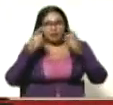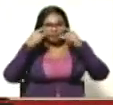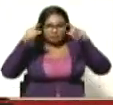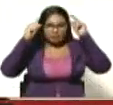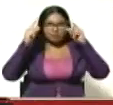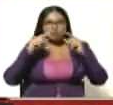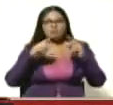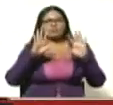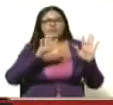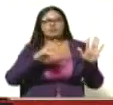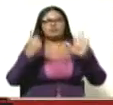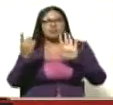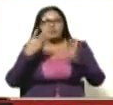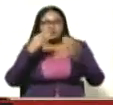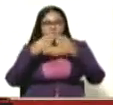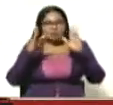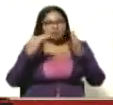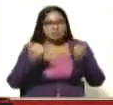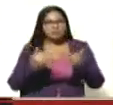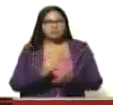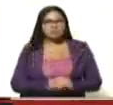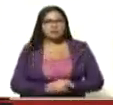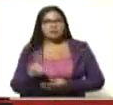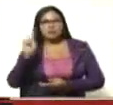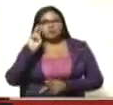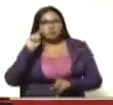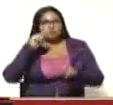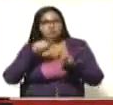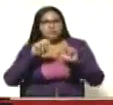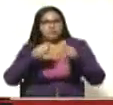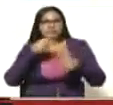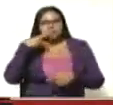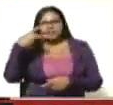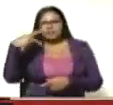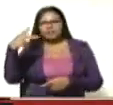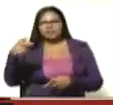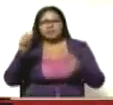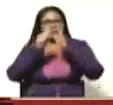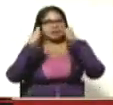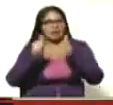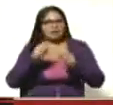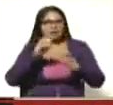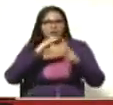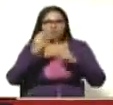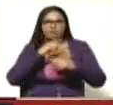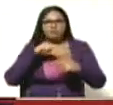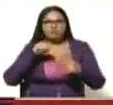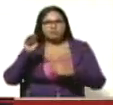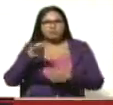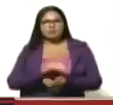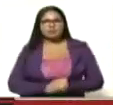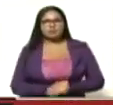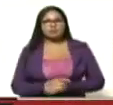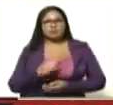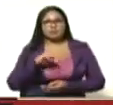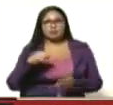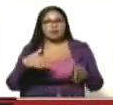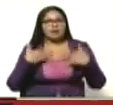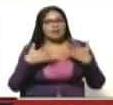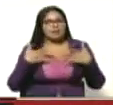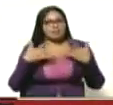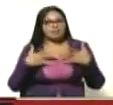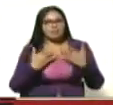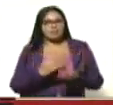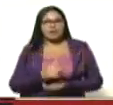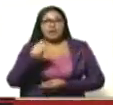de la Poesía. Venezuela, epicentro de la poesía, del arte, de la cultura en nuestro país. Eso a nosotros nos da mucha alegría. Y nosotros